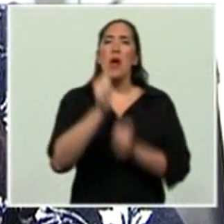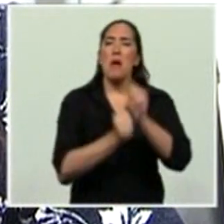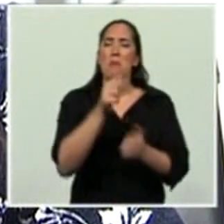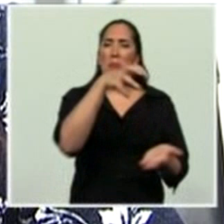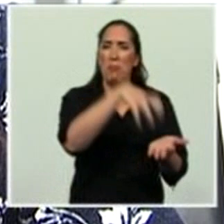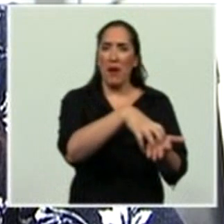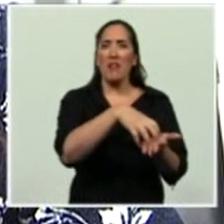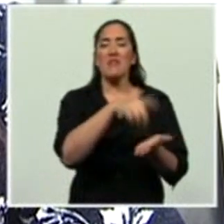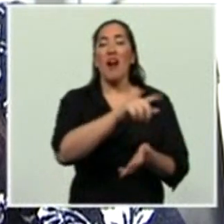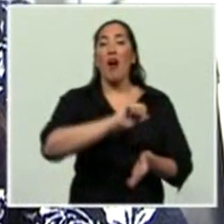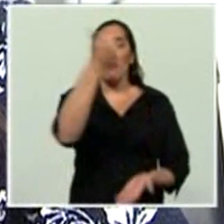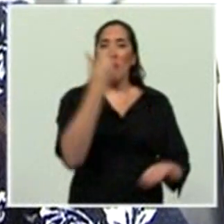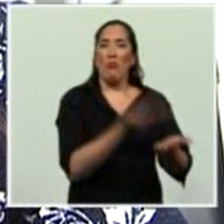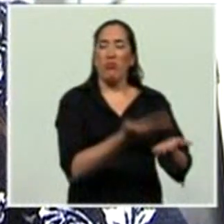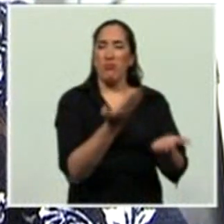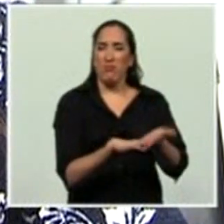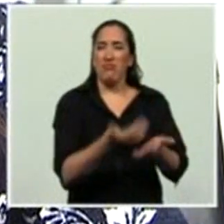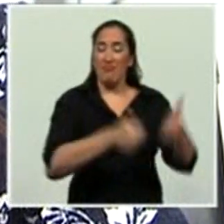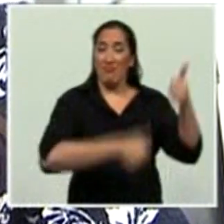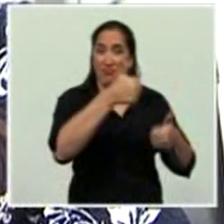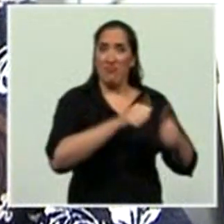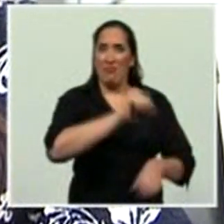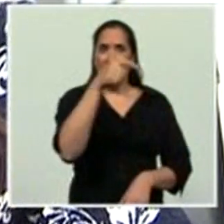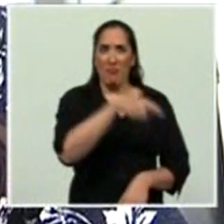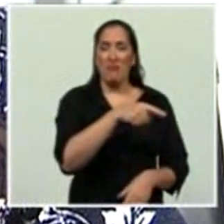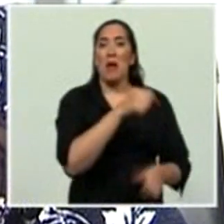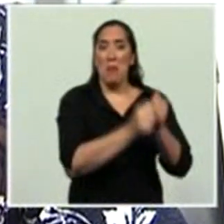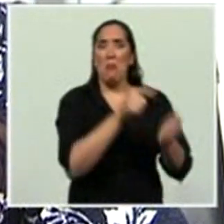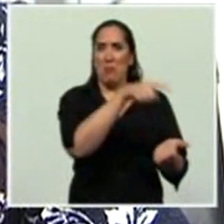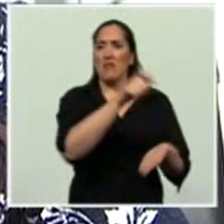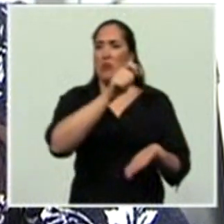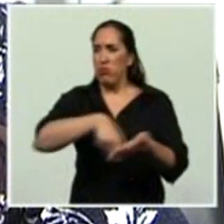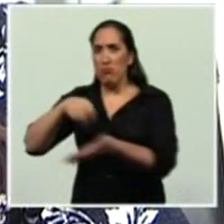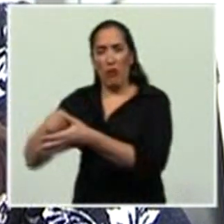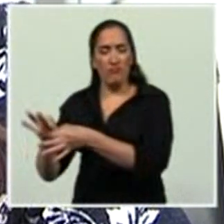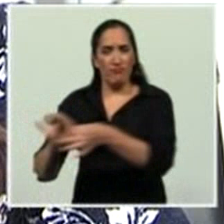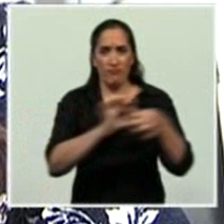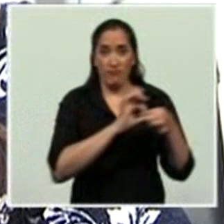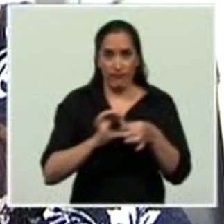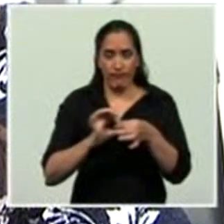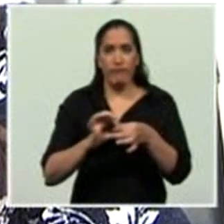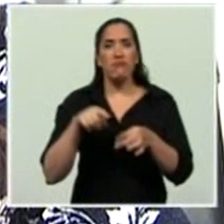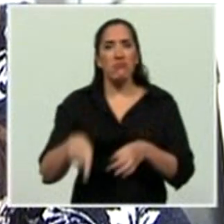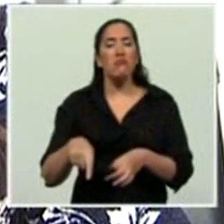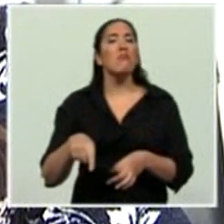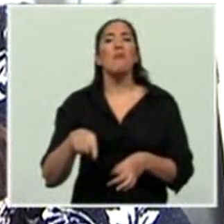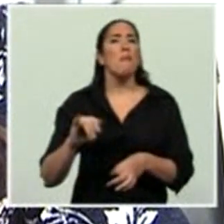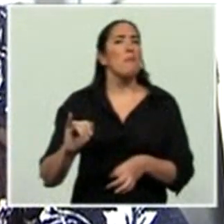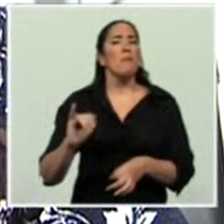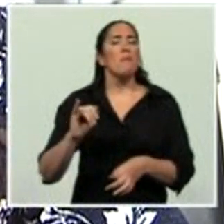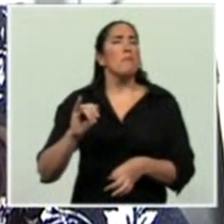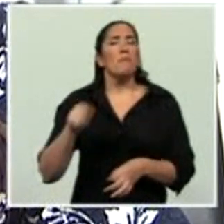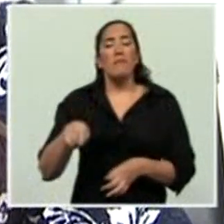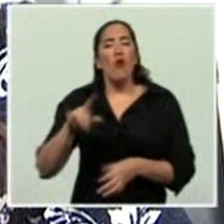ha resultado adjudicataria de lo que yo diría es la culminación de la mayor obra de